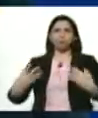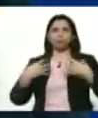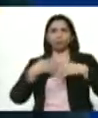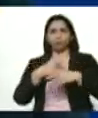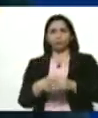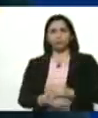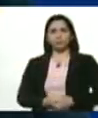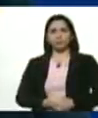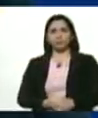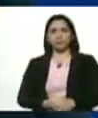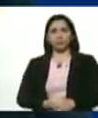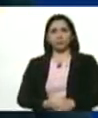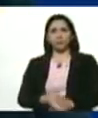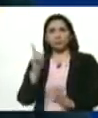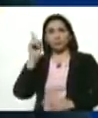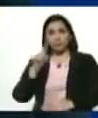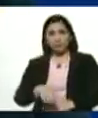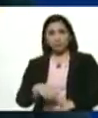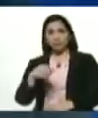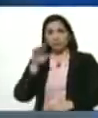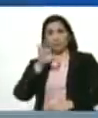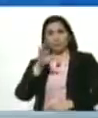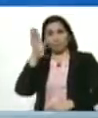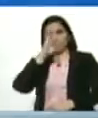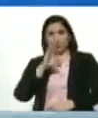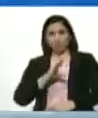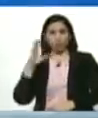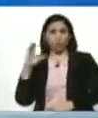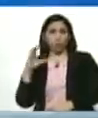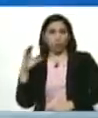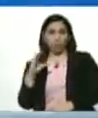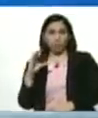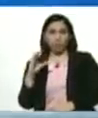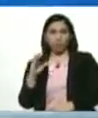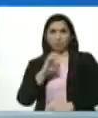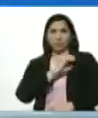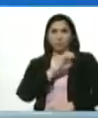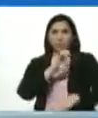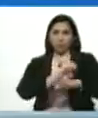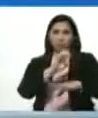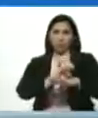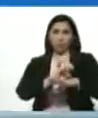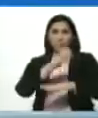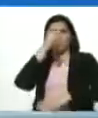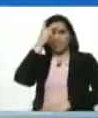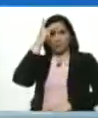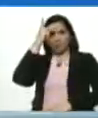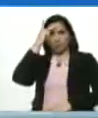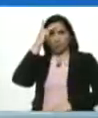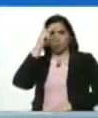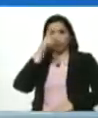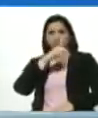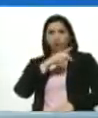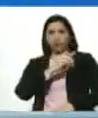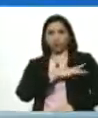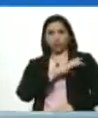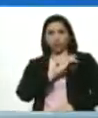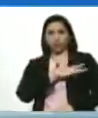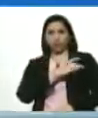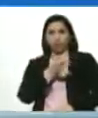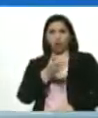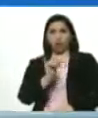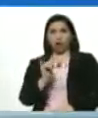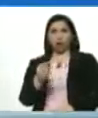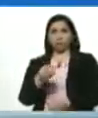y el caso de brasil colombia ecuador perú y chile que están aquí